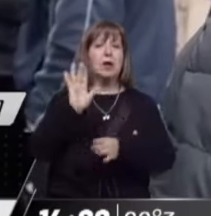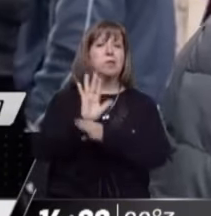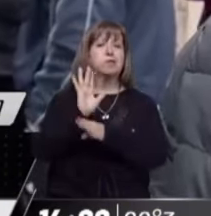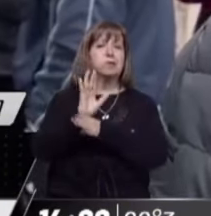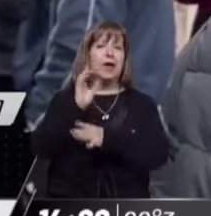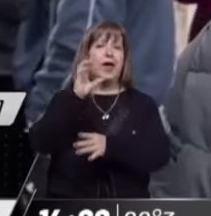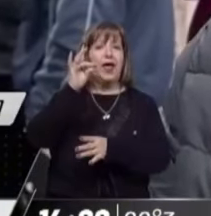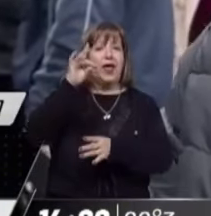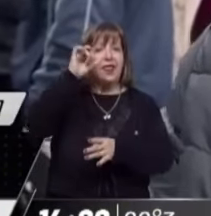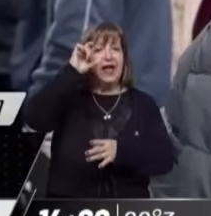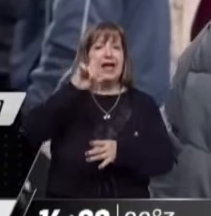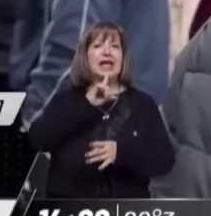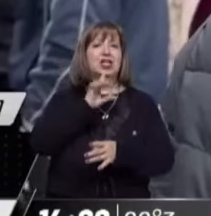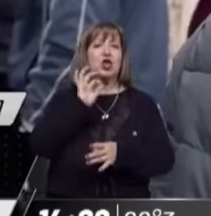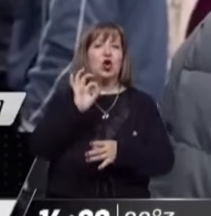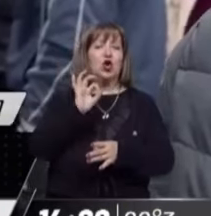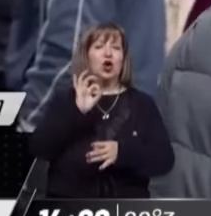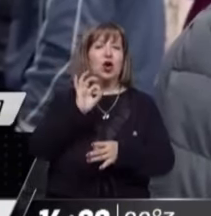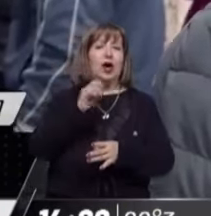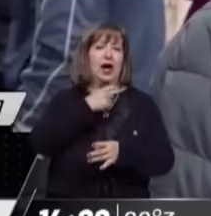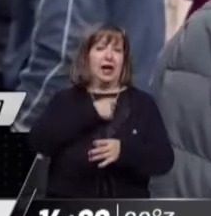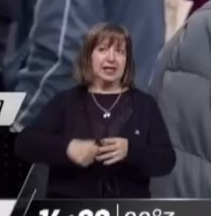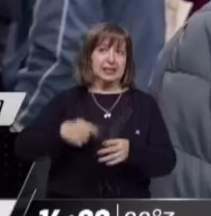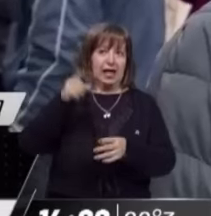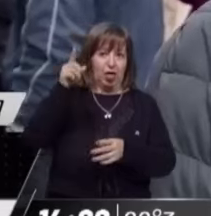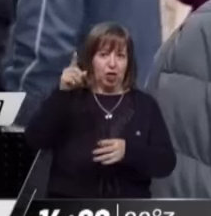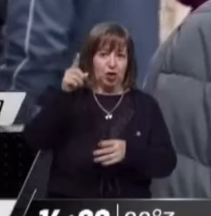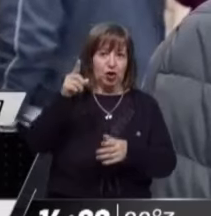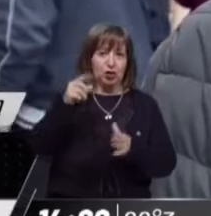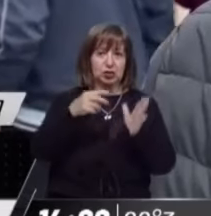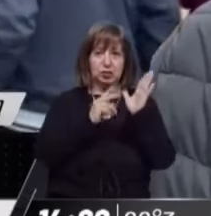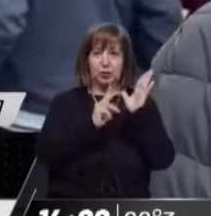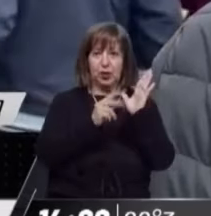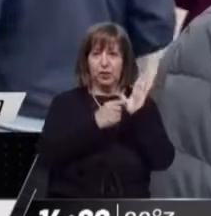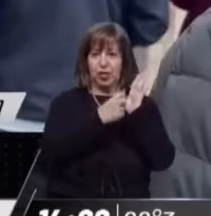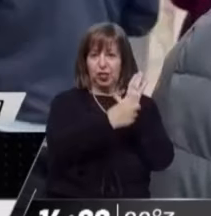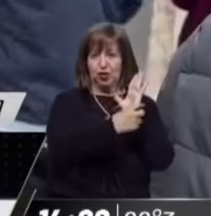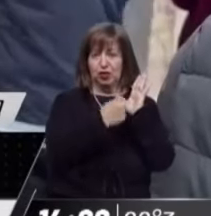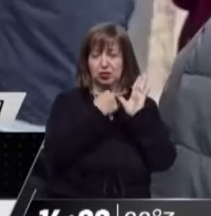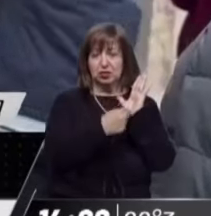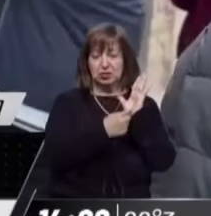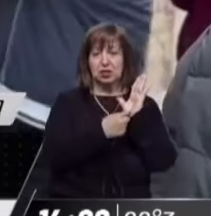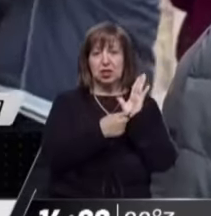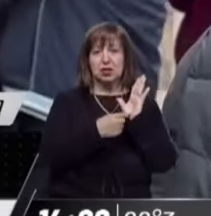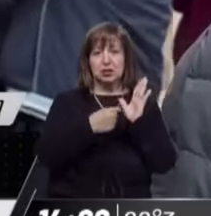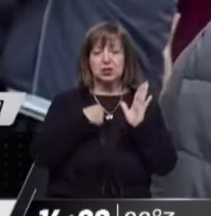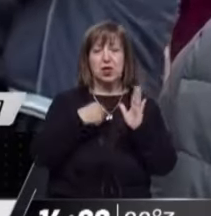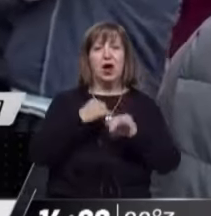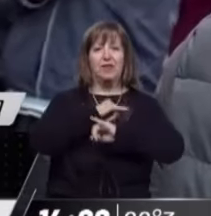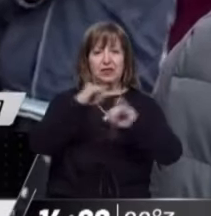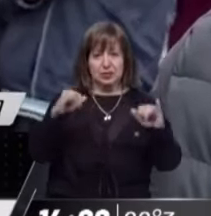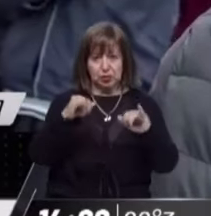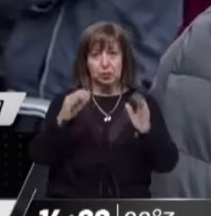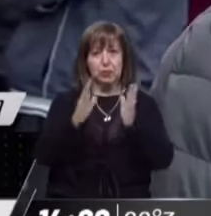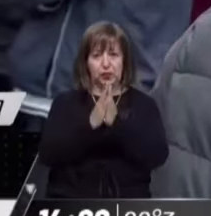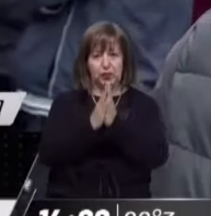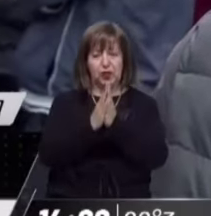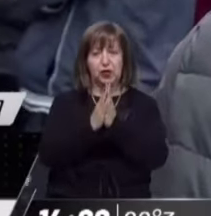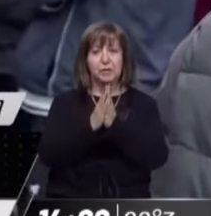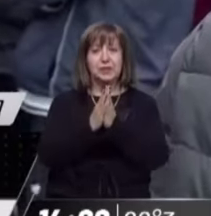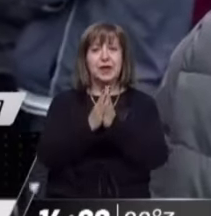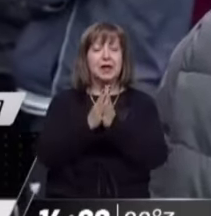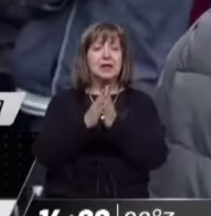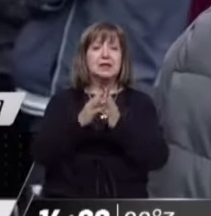delito al Estado, al gobierno, lo que están haciendo. Entonces, queremos enviarle a través de tu mensaje a toda persona que realmente